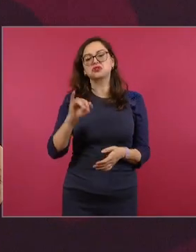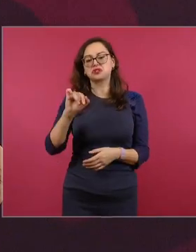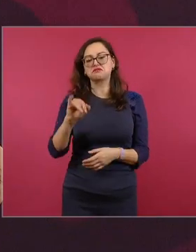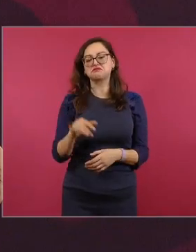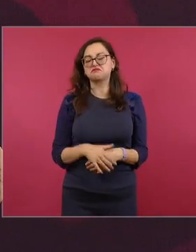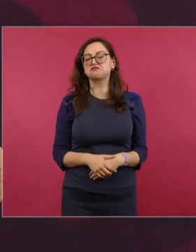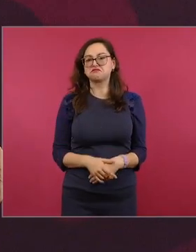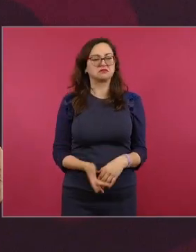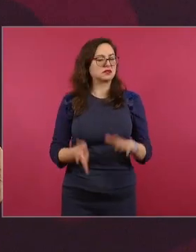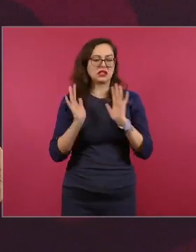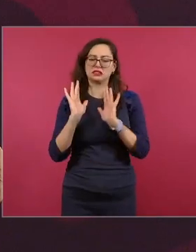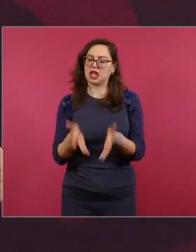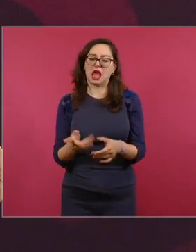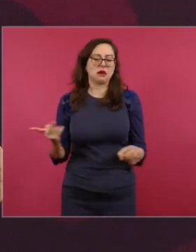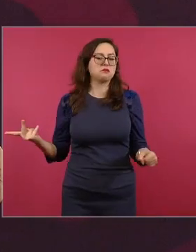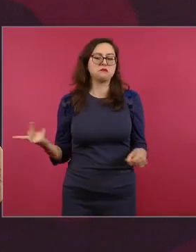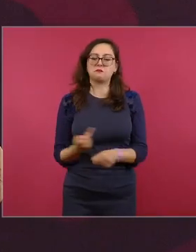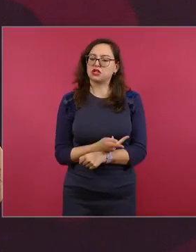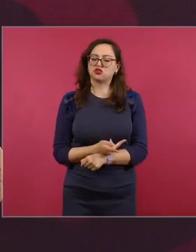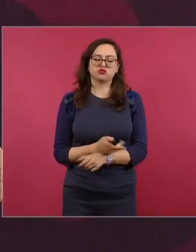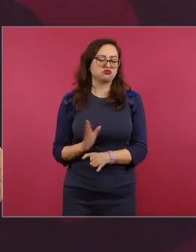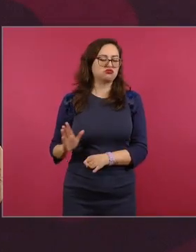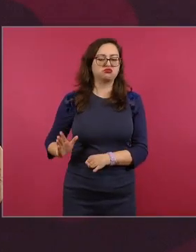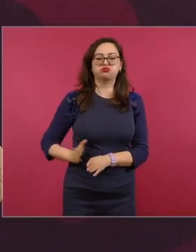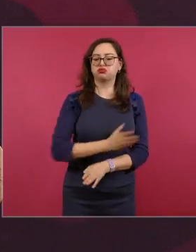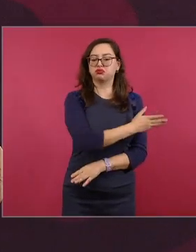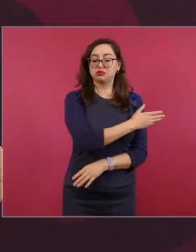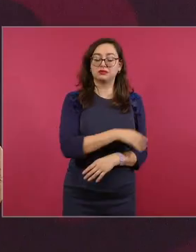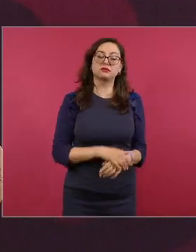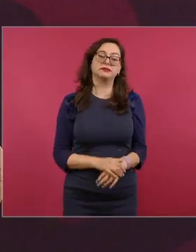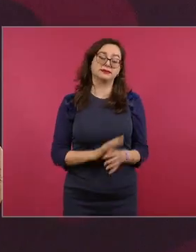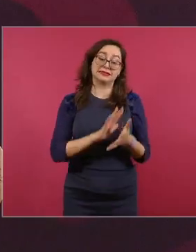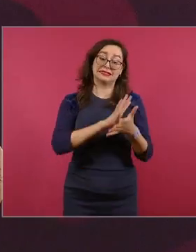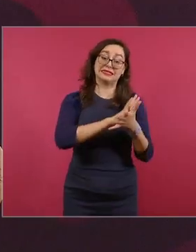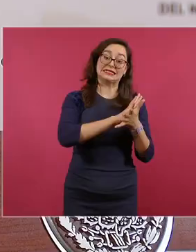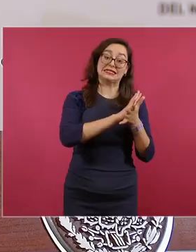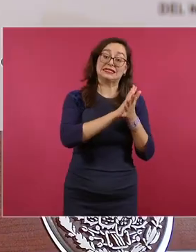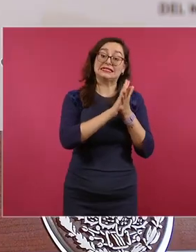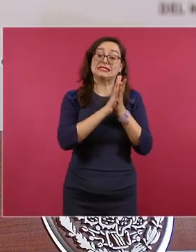Desde luego, estamos en un proceso de transición.